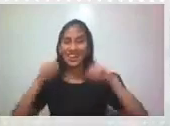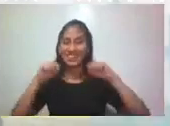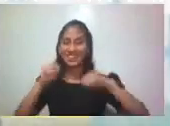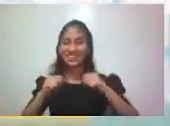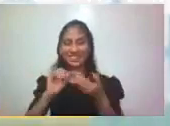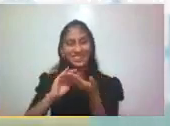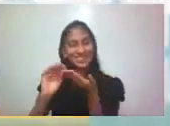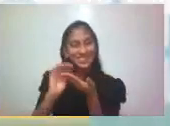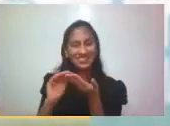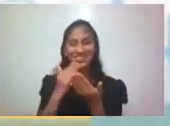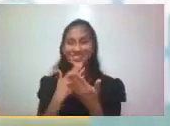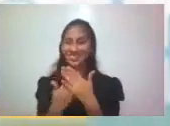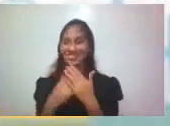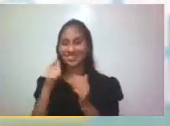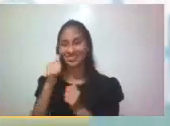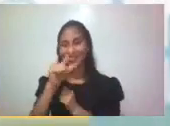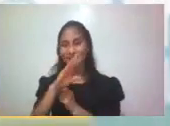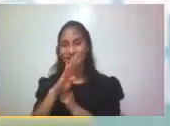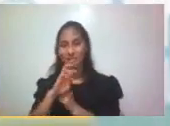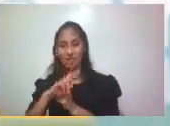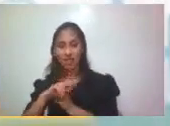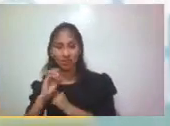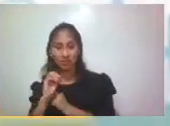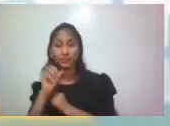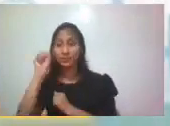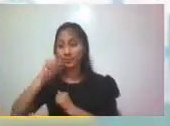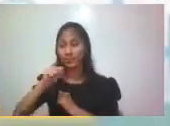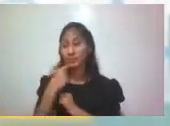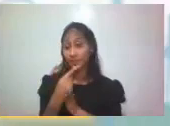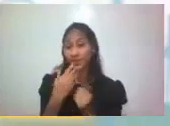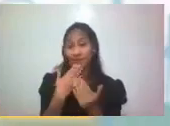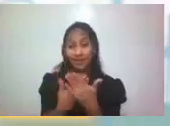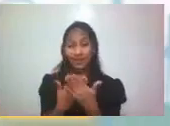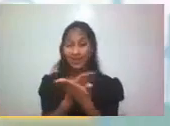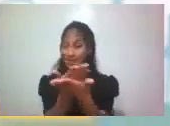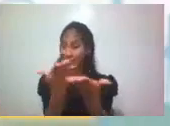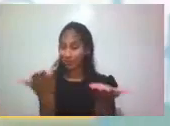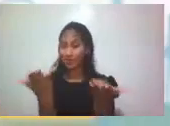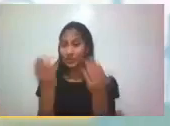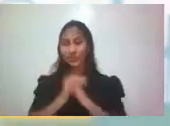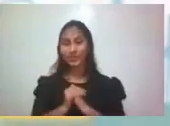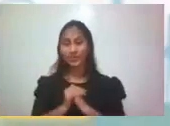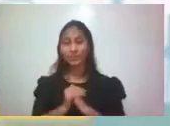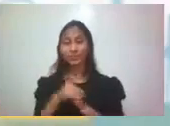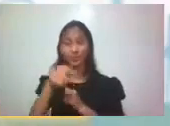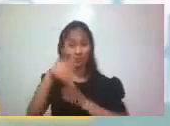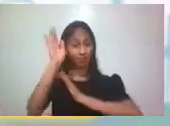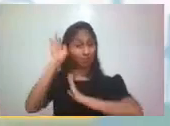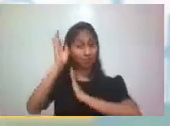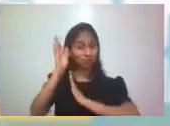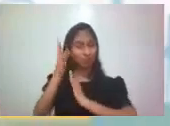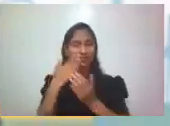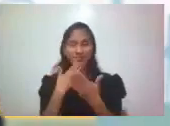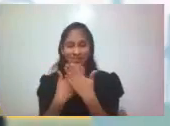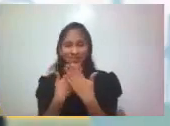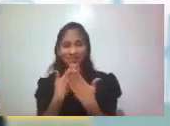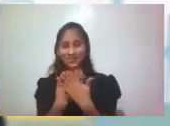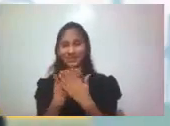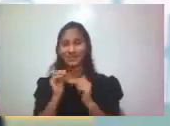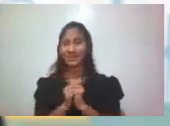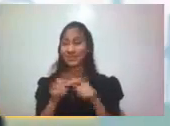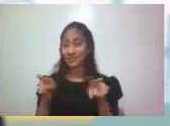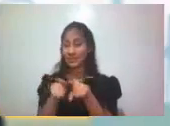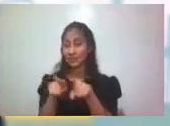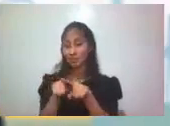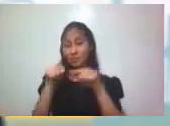Sí, discúlpeme, gracias Alberto. Sí, les decía que muchas gracias a ustedes por esta exposición. Y bueno,